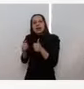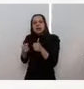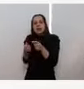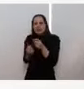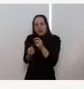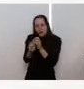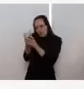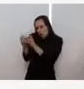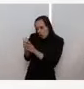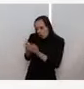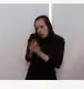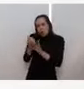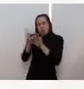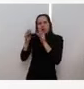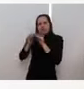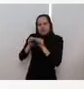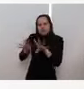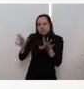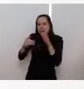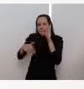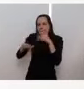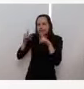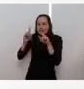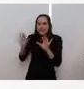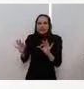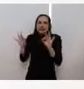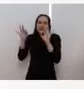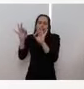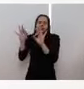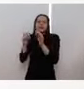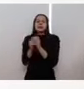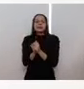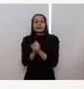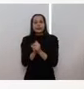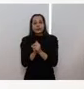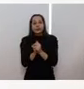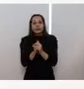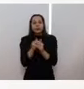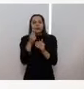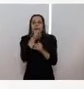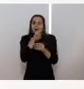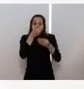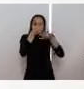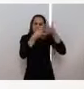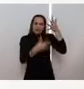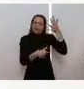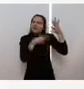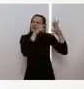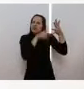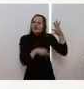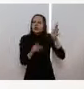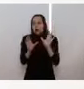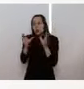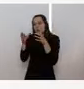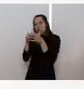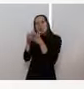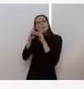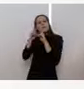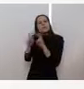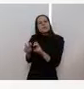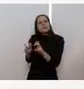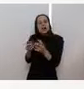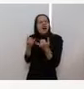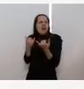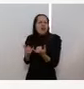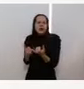las publicaciones sean de mayor calidad ahí estamos viendo que nuestros grupos de investigación tenemos en este momento dos en